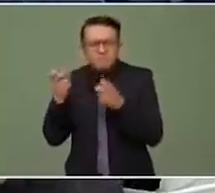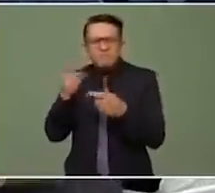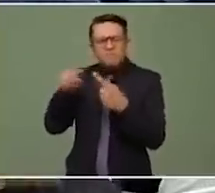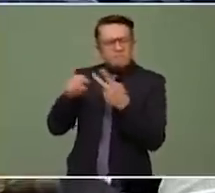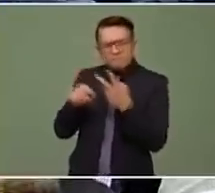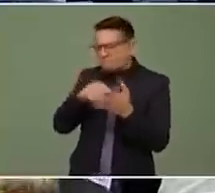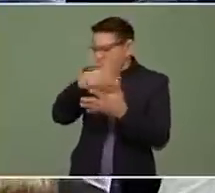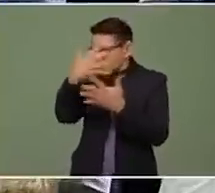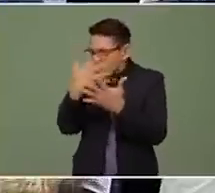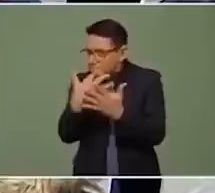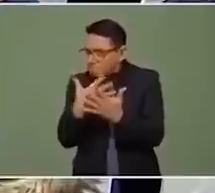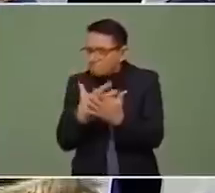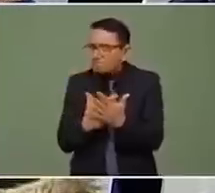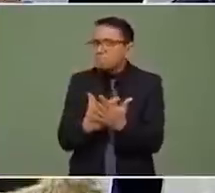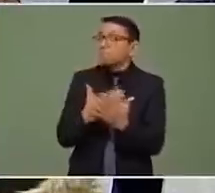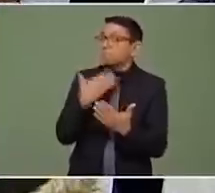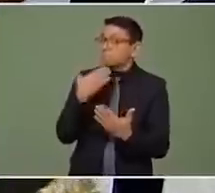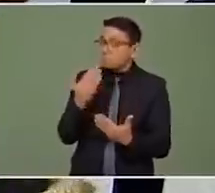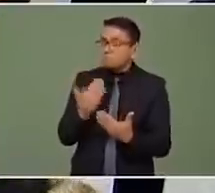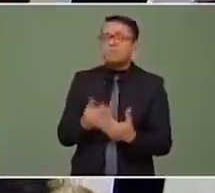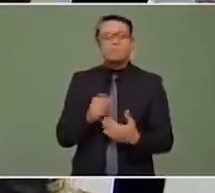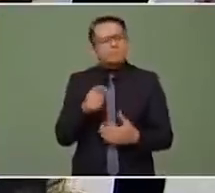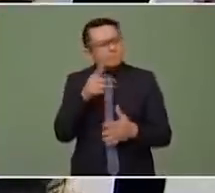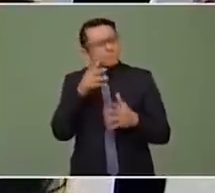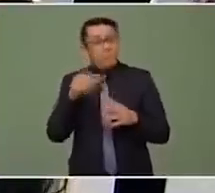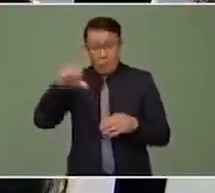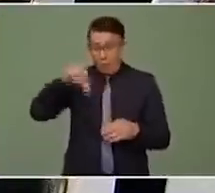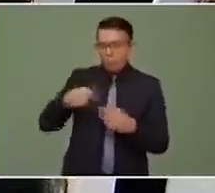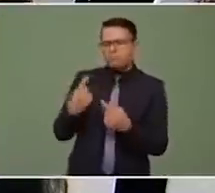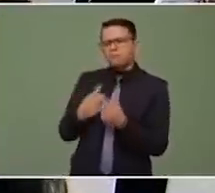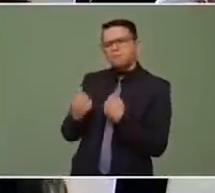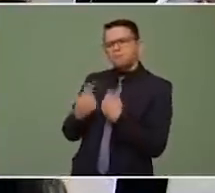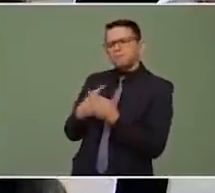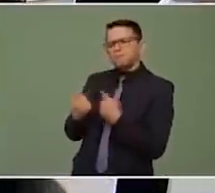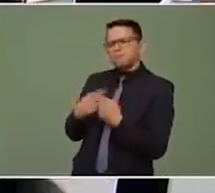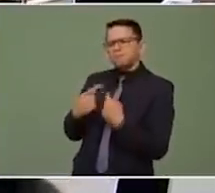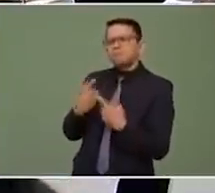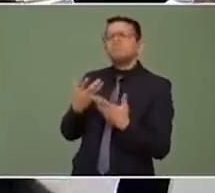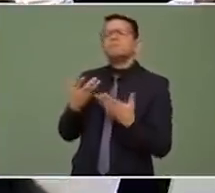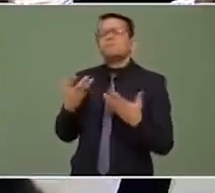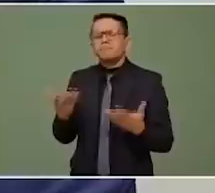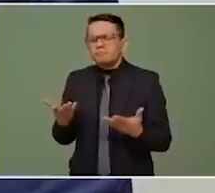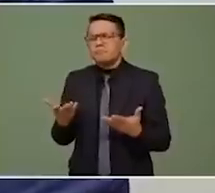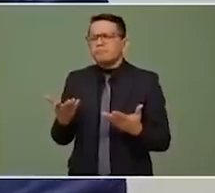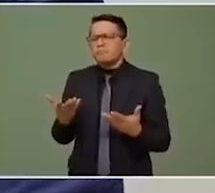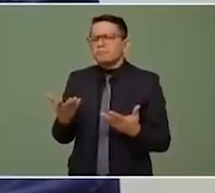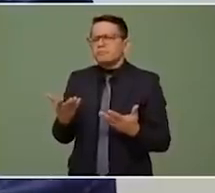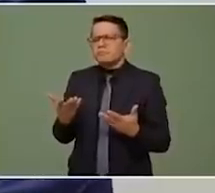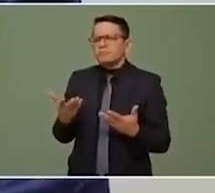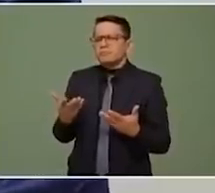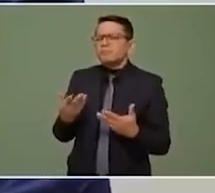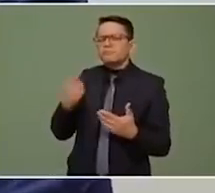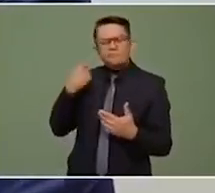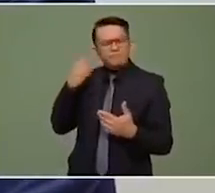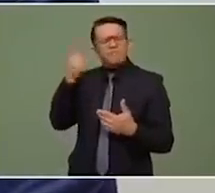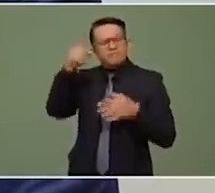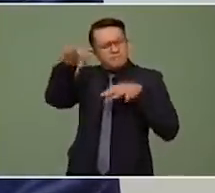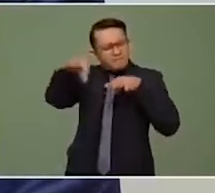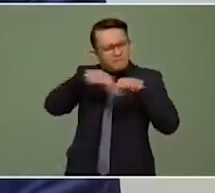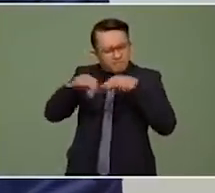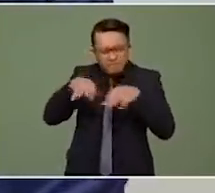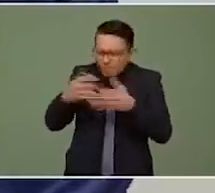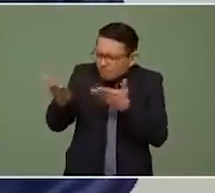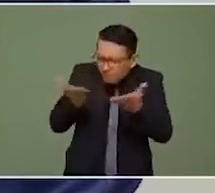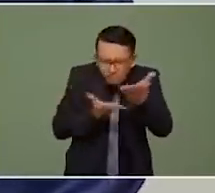lo que se habló el día de hoy para y trabajar todos